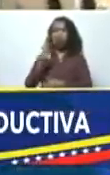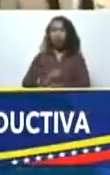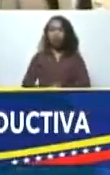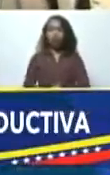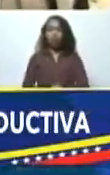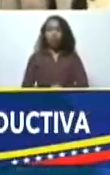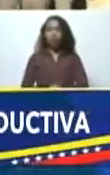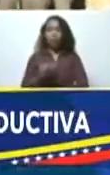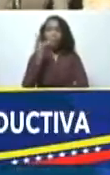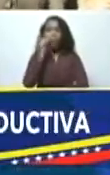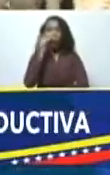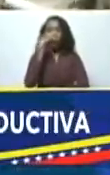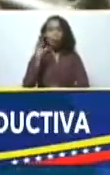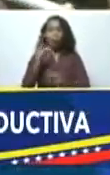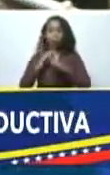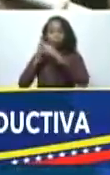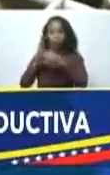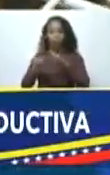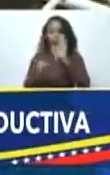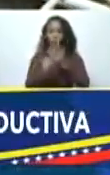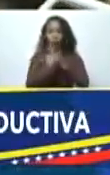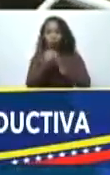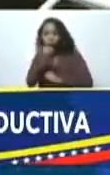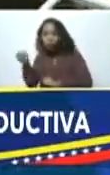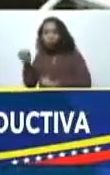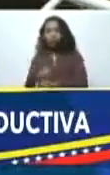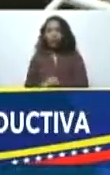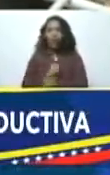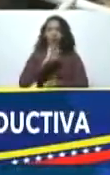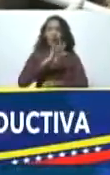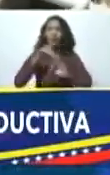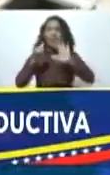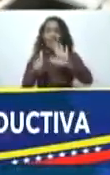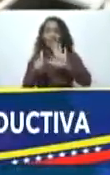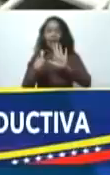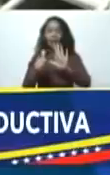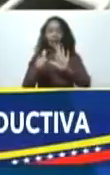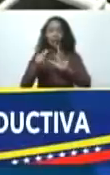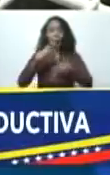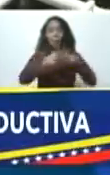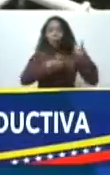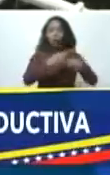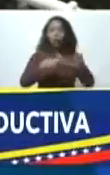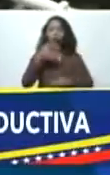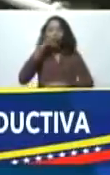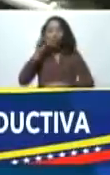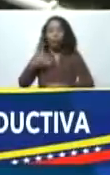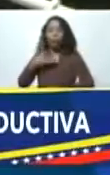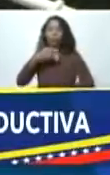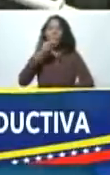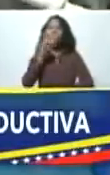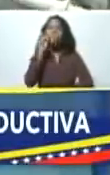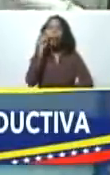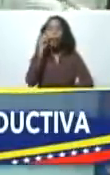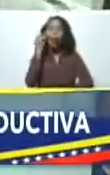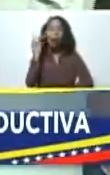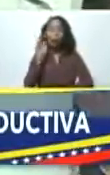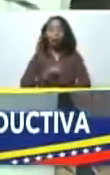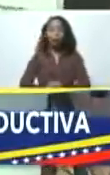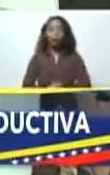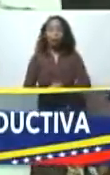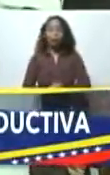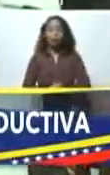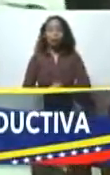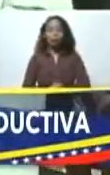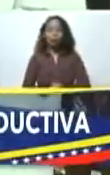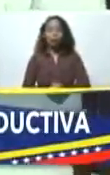Tu papá. Préstale este micrófono. Es uno de los 46 productores de Miranda. Don Justo. Es mi padre, señor presidente.